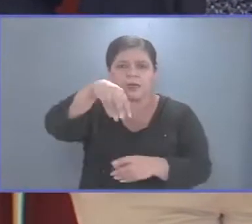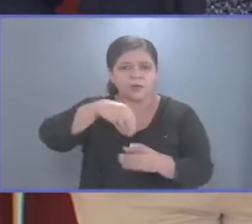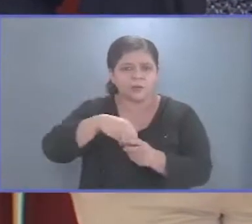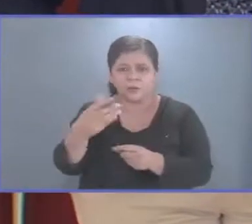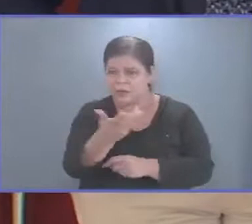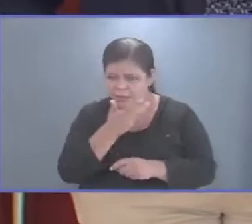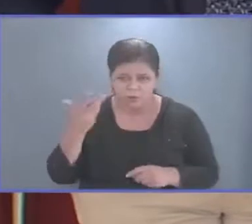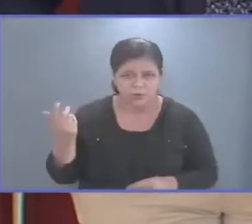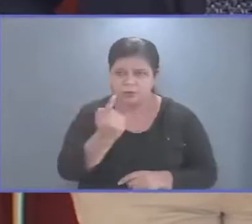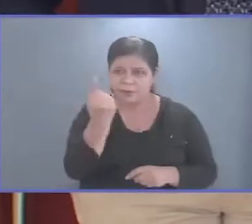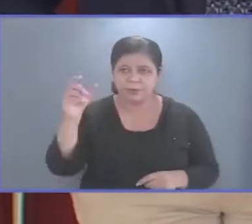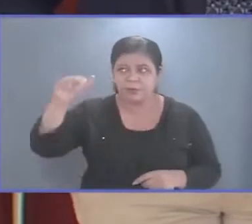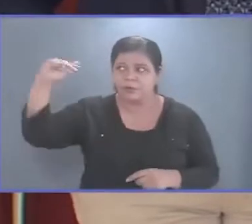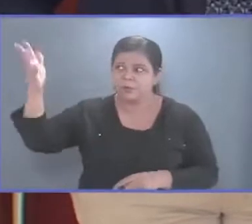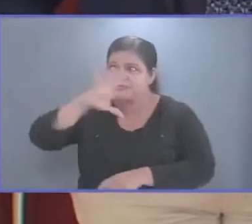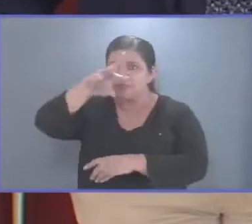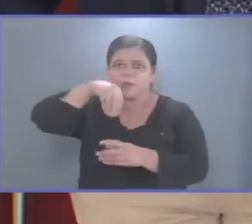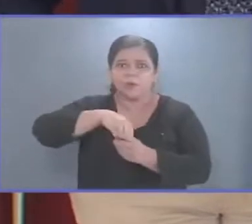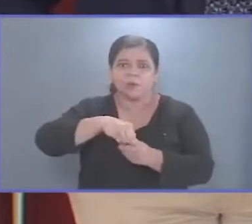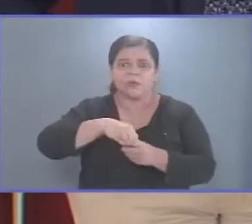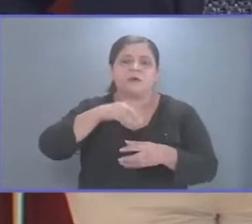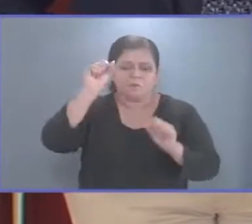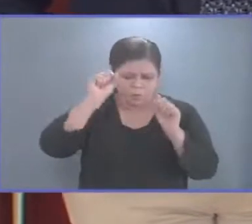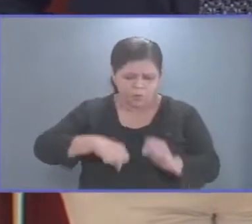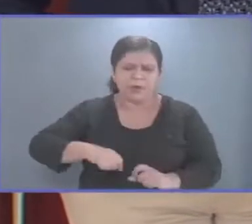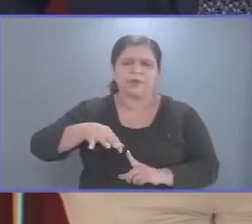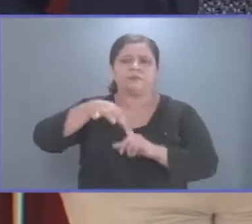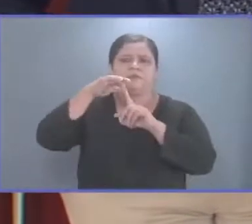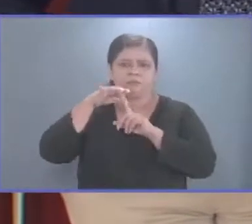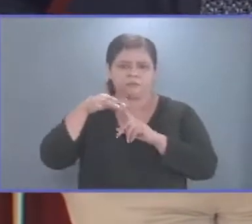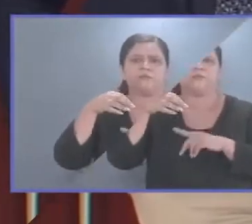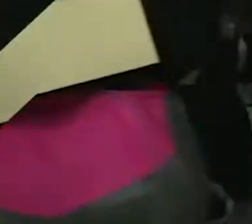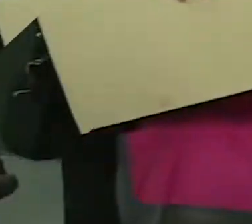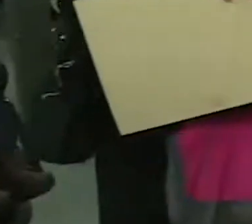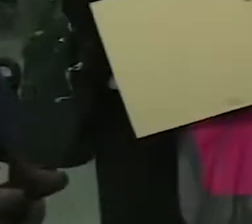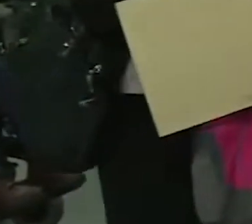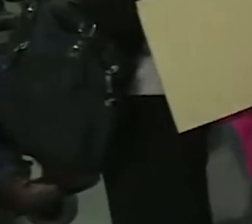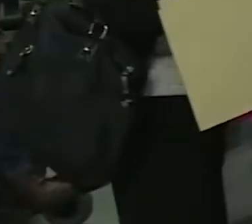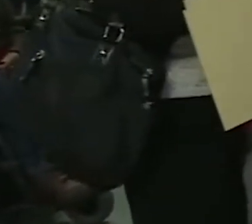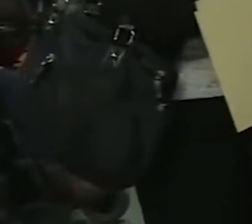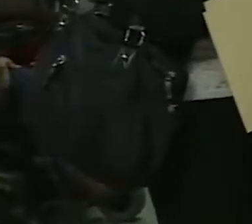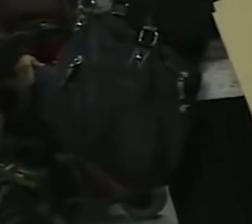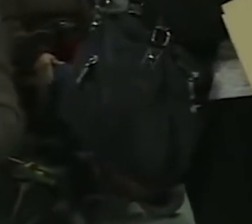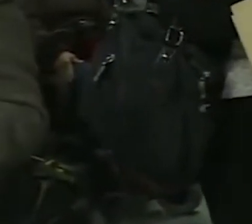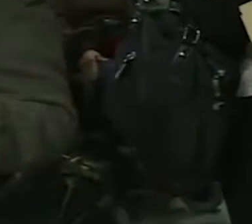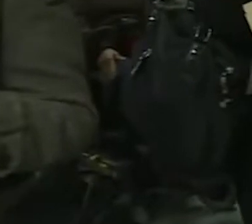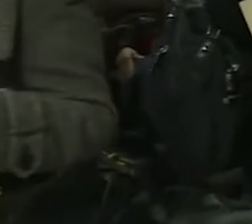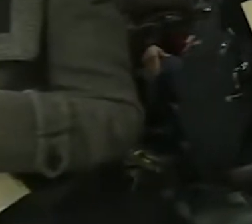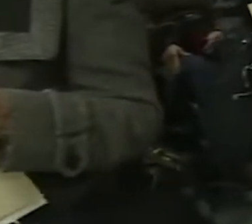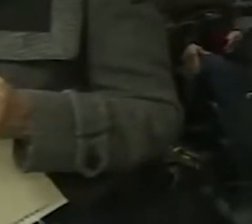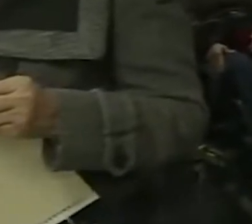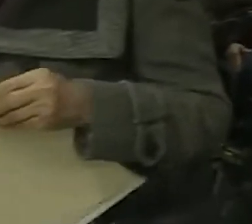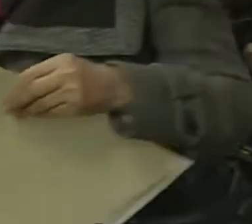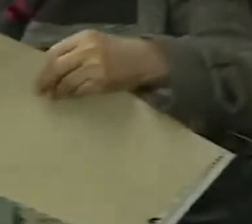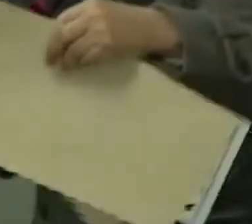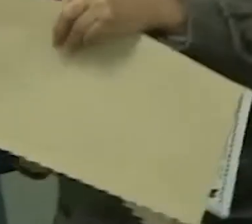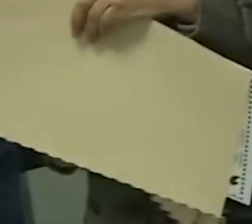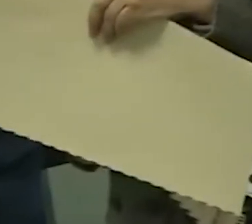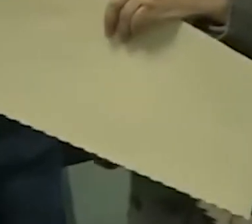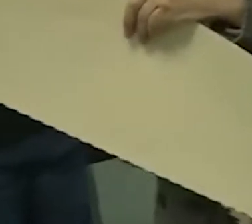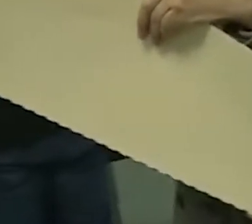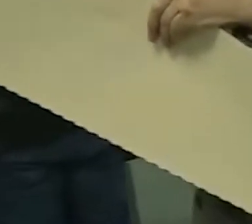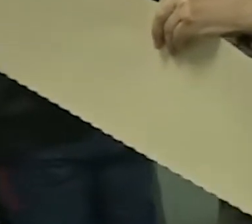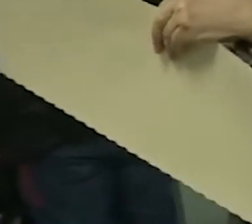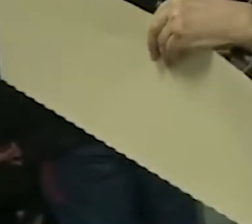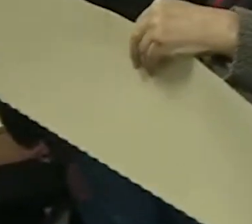los salvadoreños en el exterior para que puedan postularse a un cargo de elección popular. Nuevas reformas se realizarán a la ley especial para el ejercicio